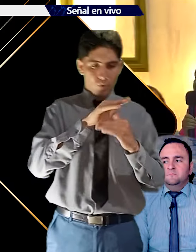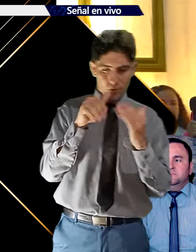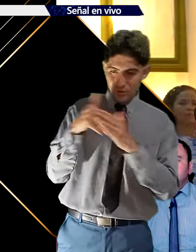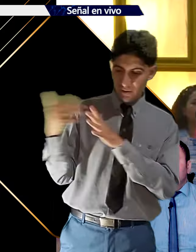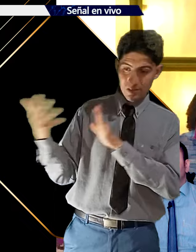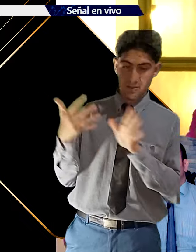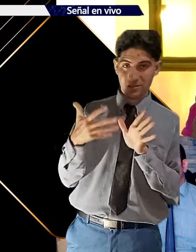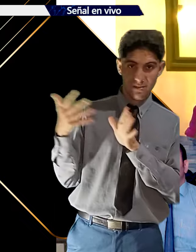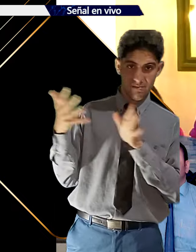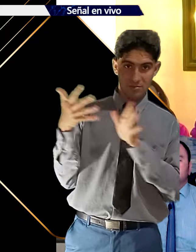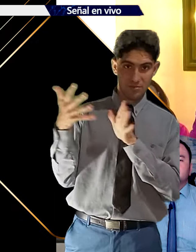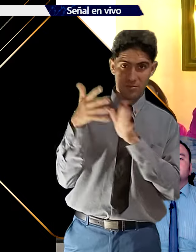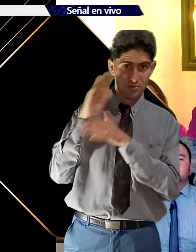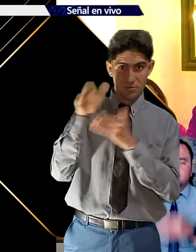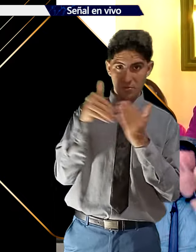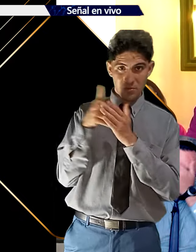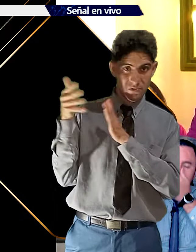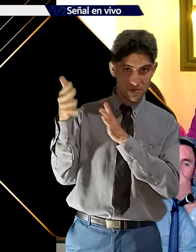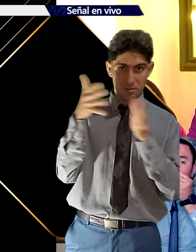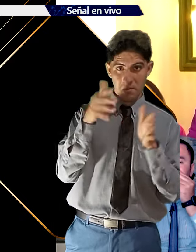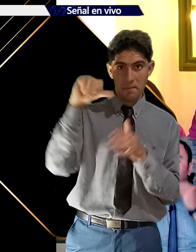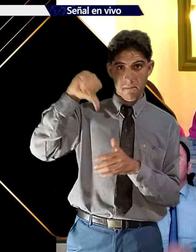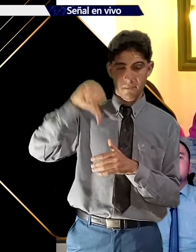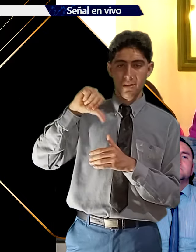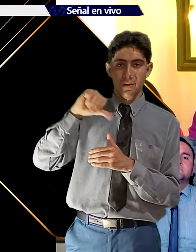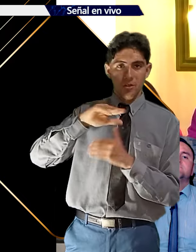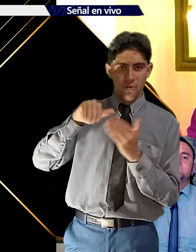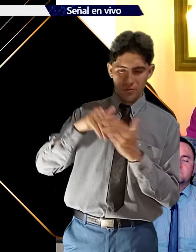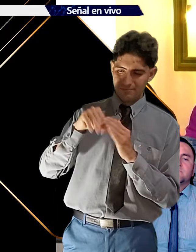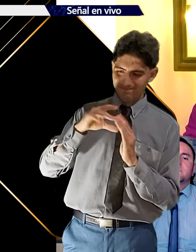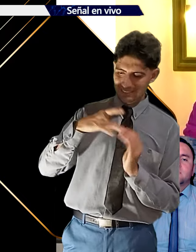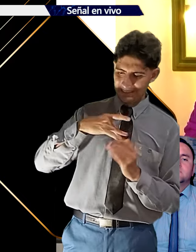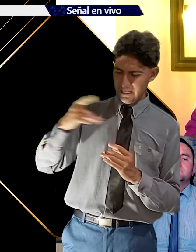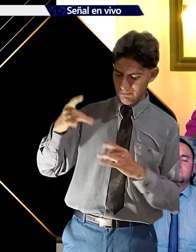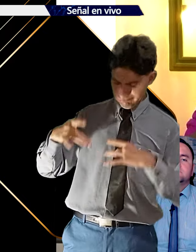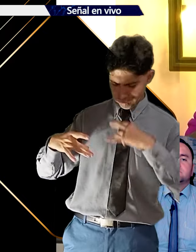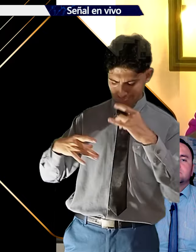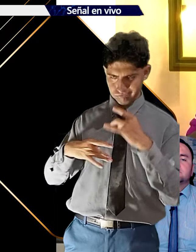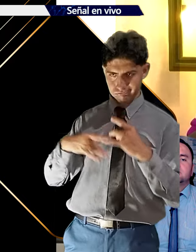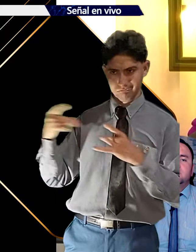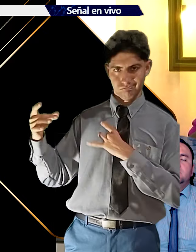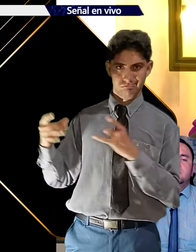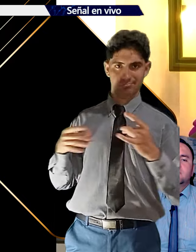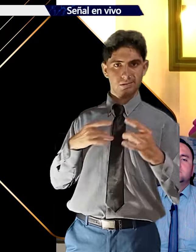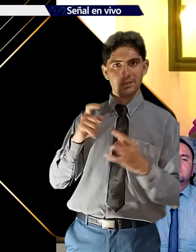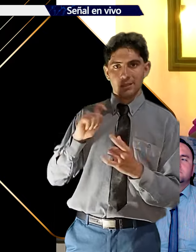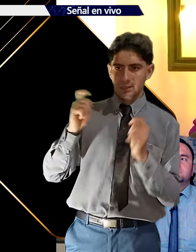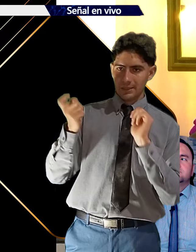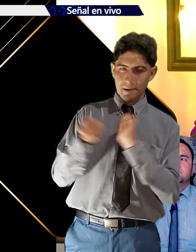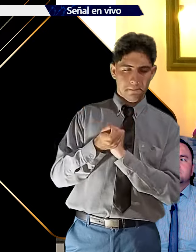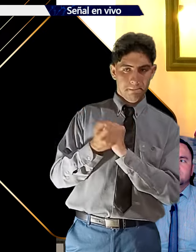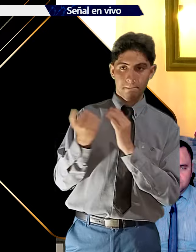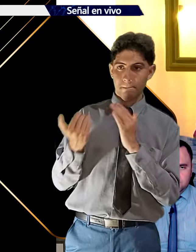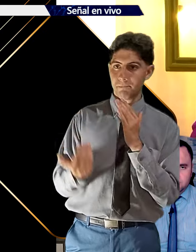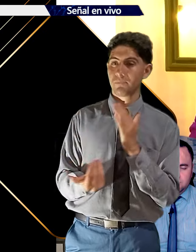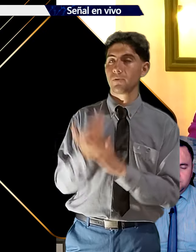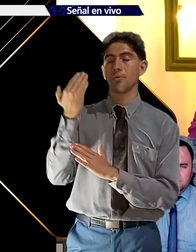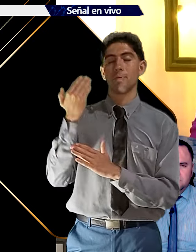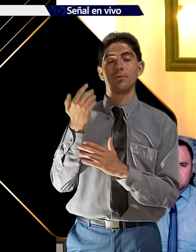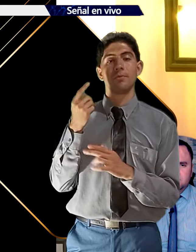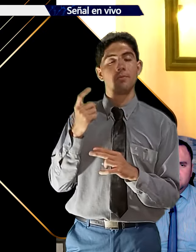estás cargando, pero yo quiero decirte, saca tiempo para buscar a Dios. ¿Por qué sobre esto? Porque te lo puedo decir